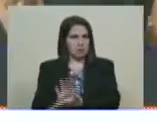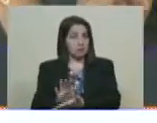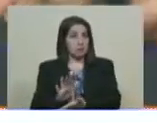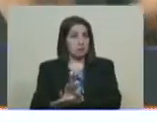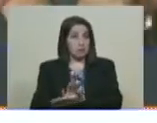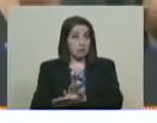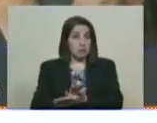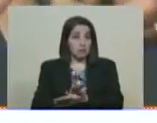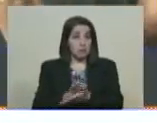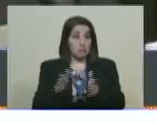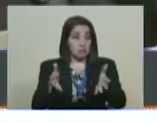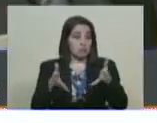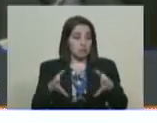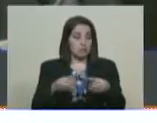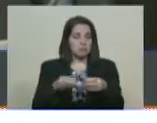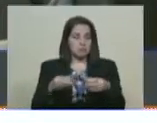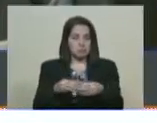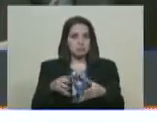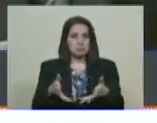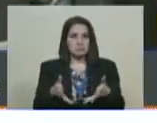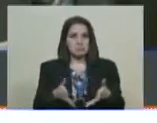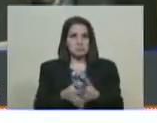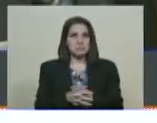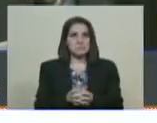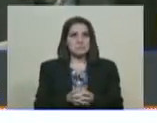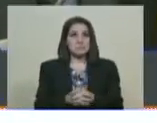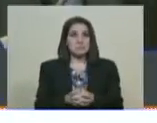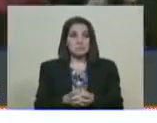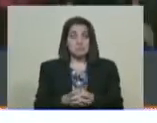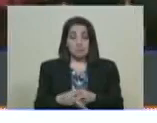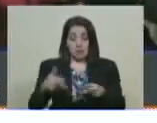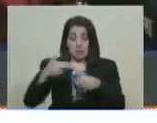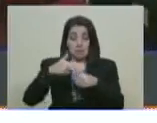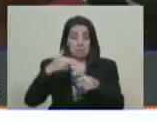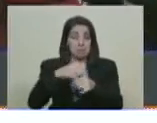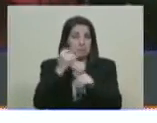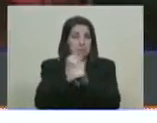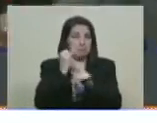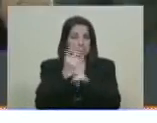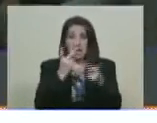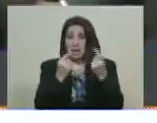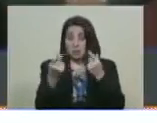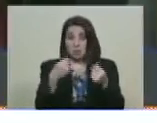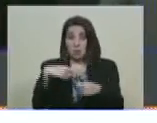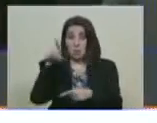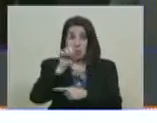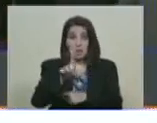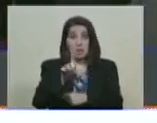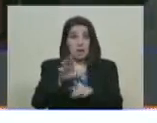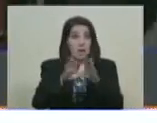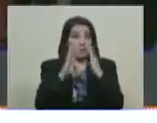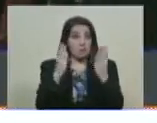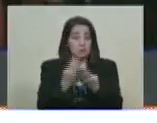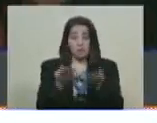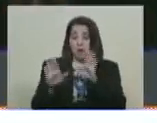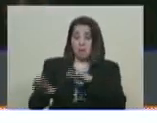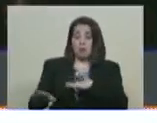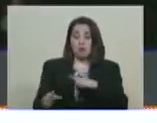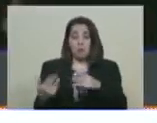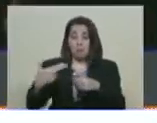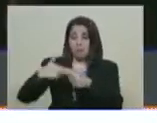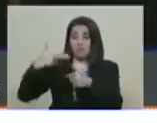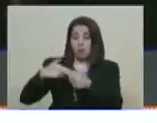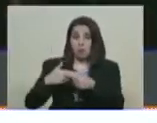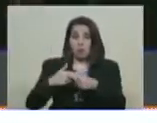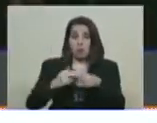que el equipo gana. El Petro es una criptomoneda única en el mundo que tiene respaldo en petróleo.